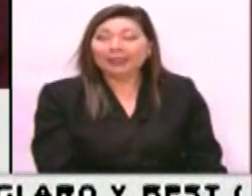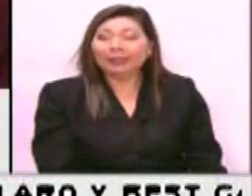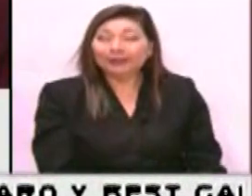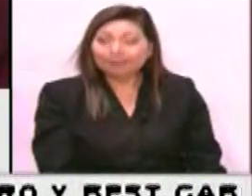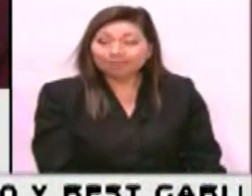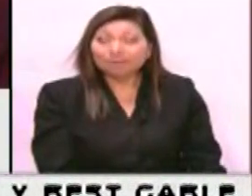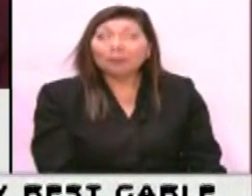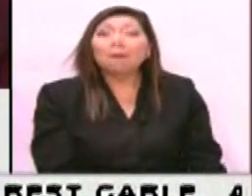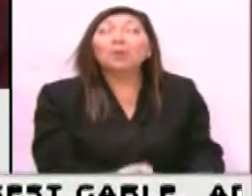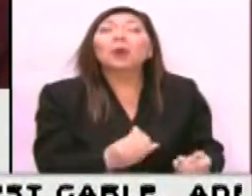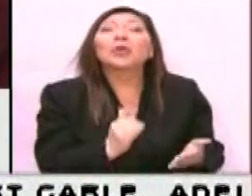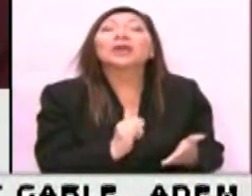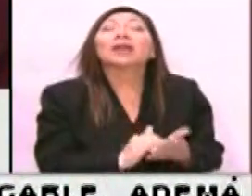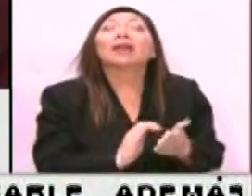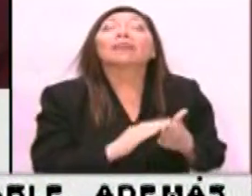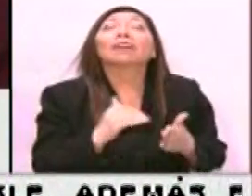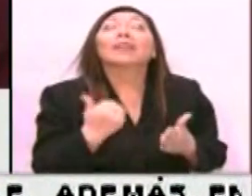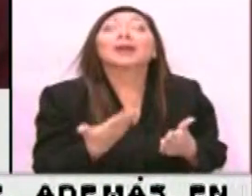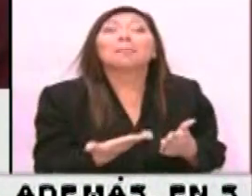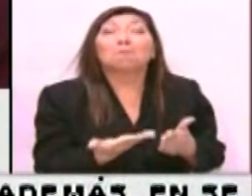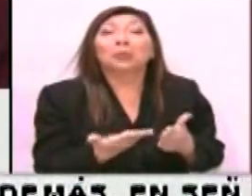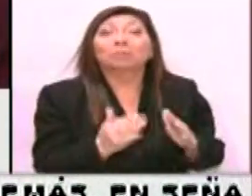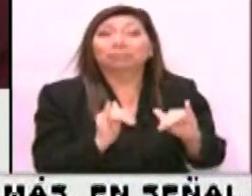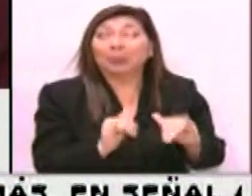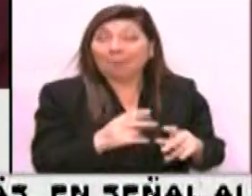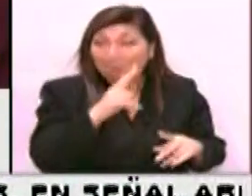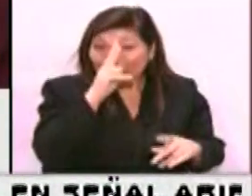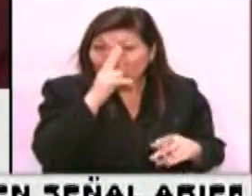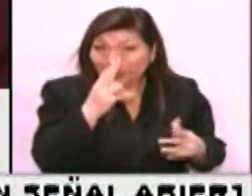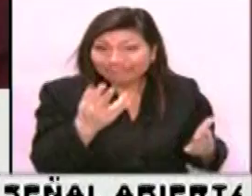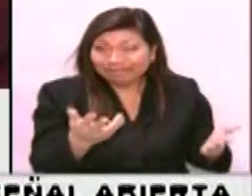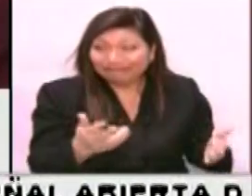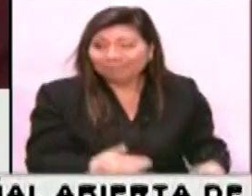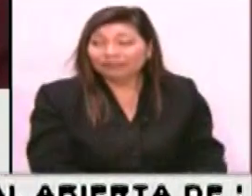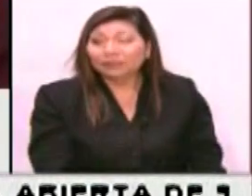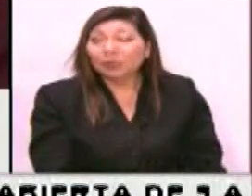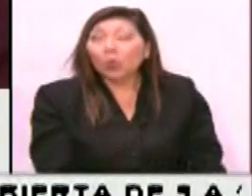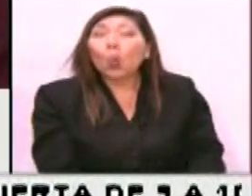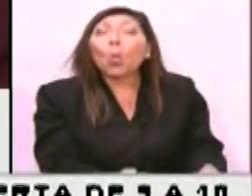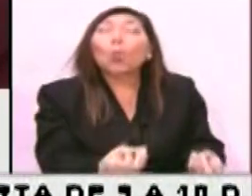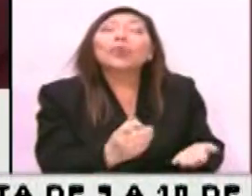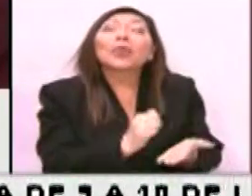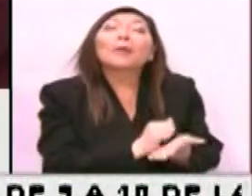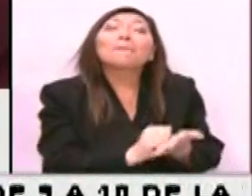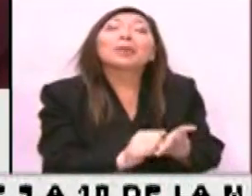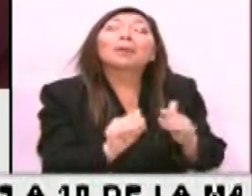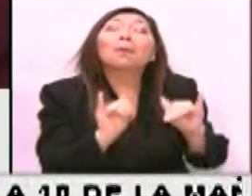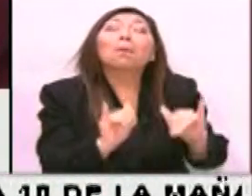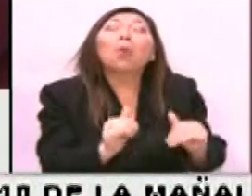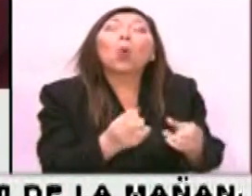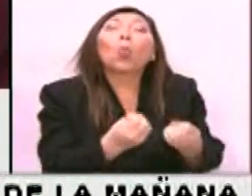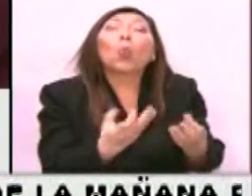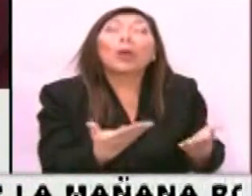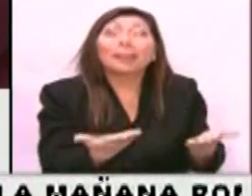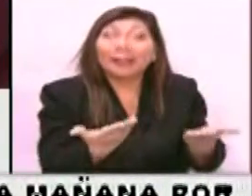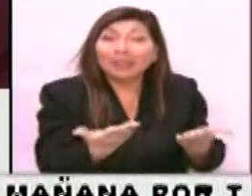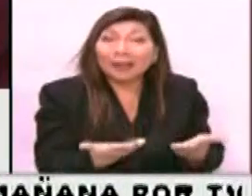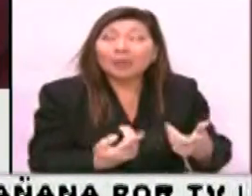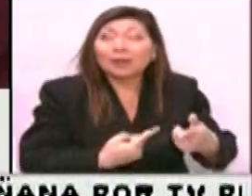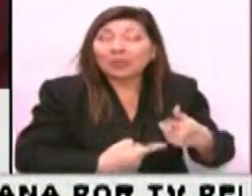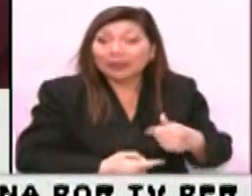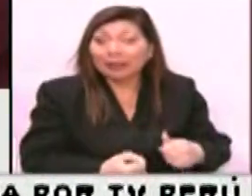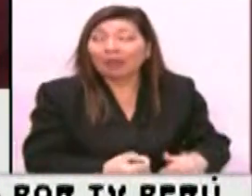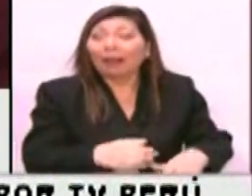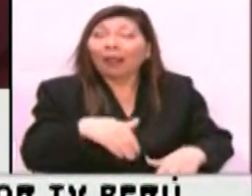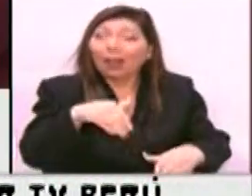pública. ¿Qué va a venir luego? ¿Se va a paralizar el país? ¿Cuántos meses vamos a quedar paralizados? Van a tener que venir